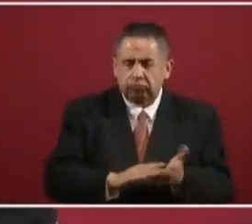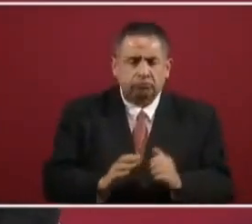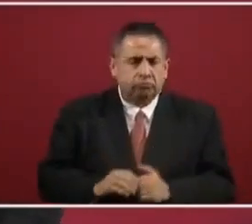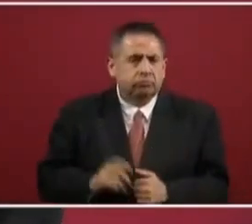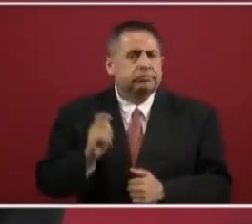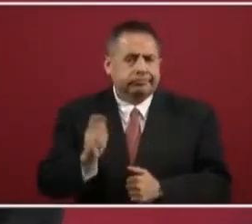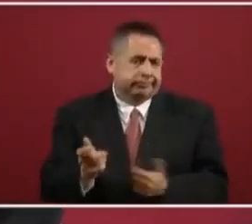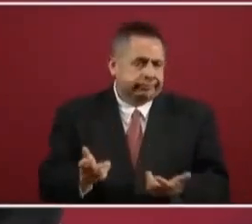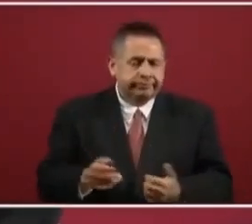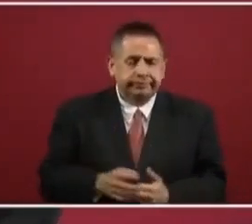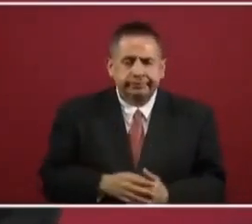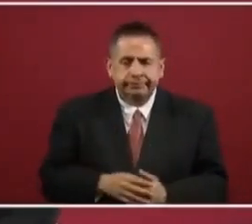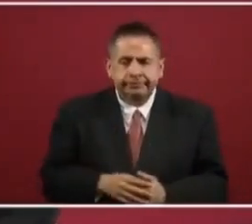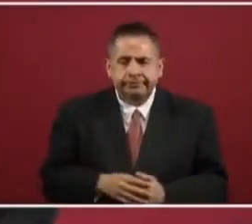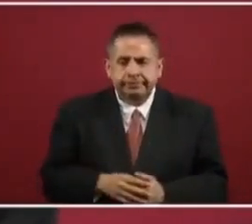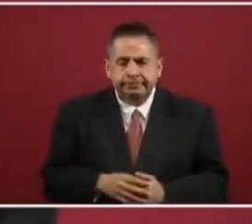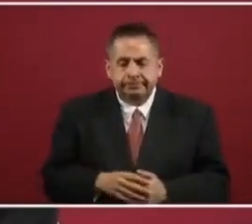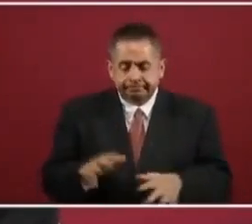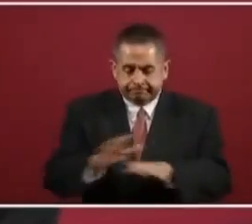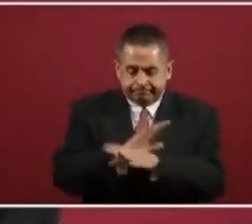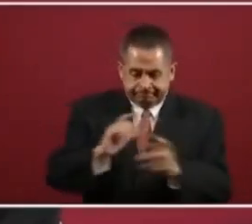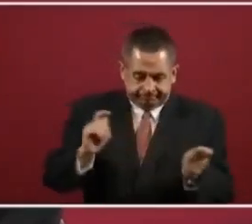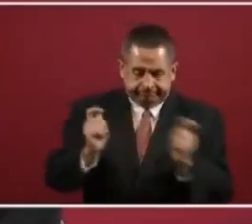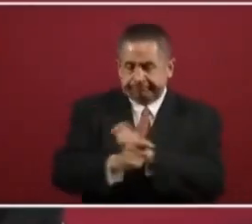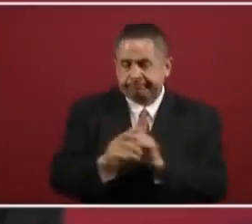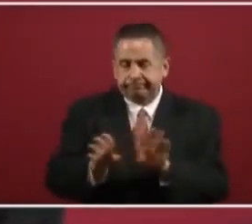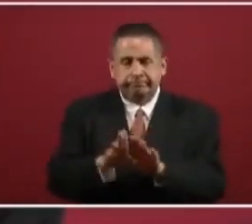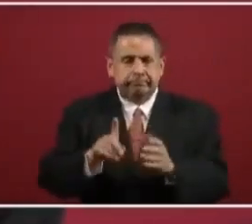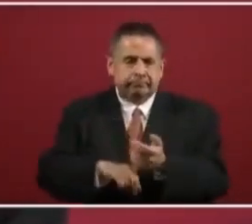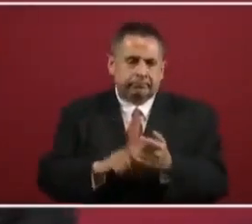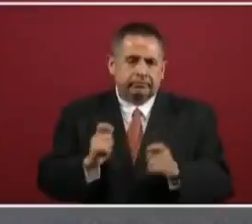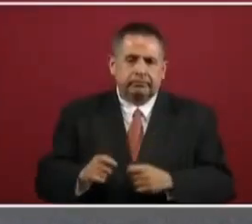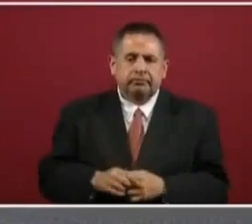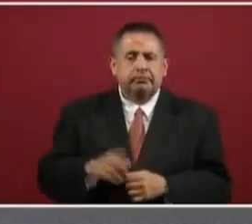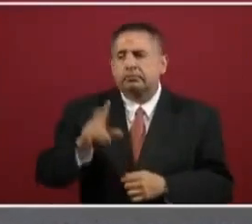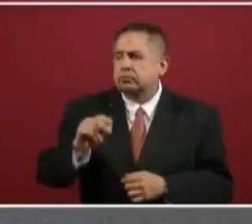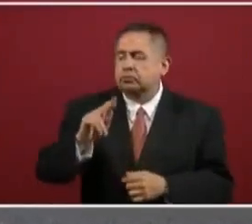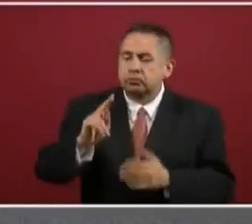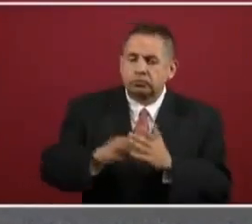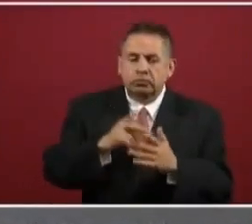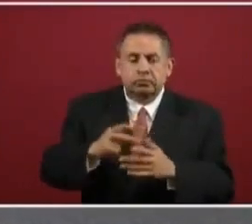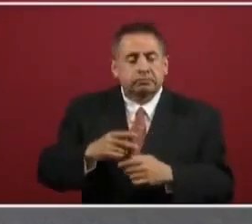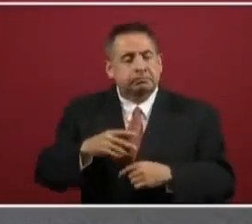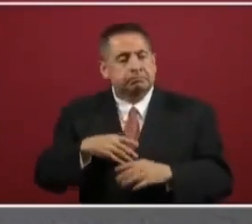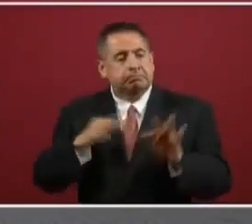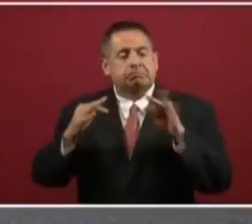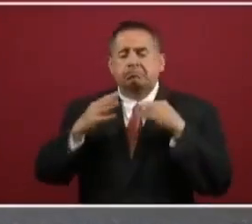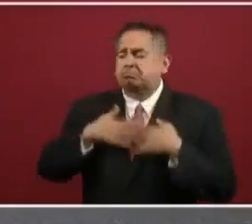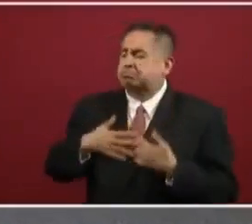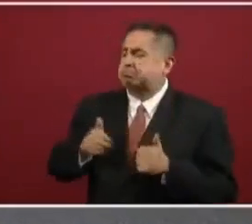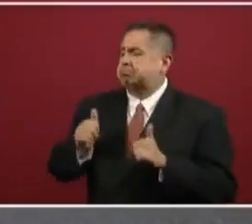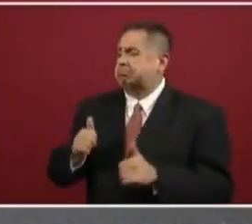tenemos que rectificar no caer en la autocomplacencia